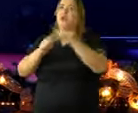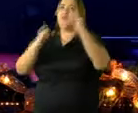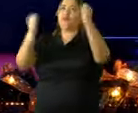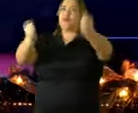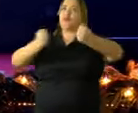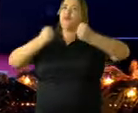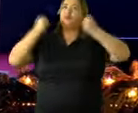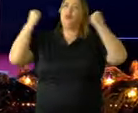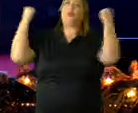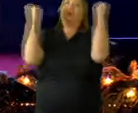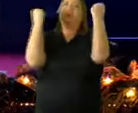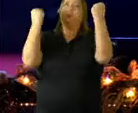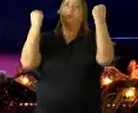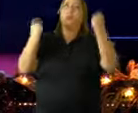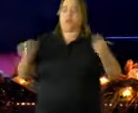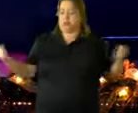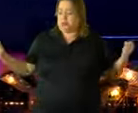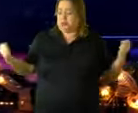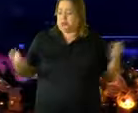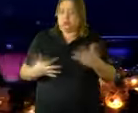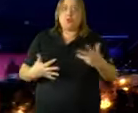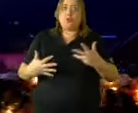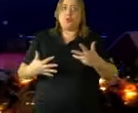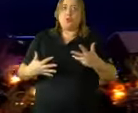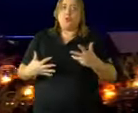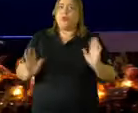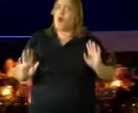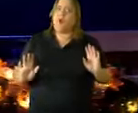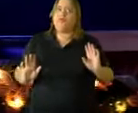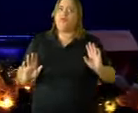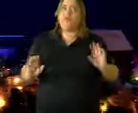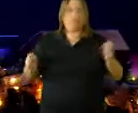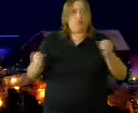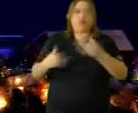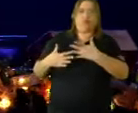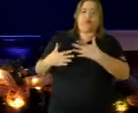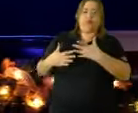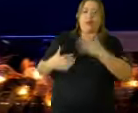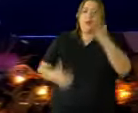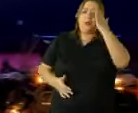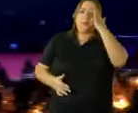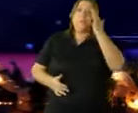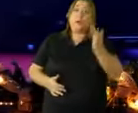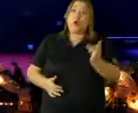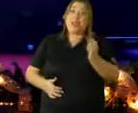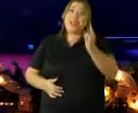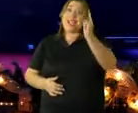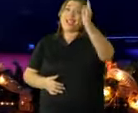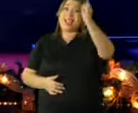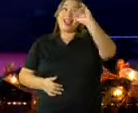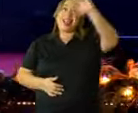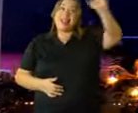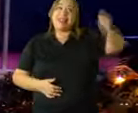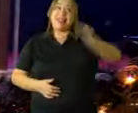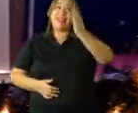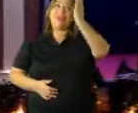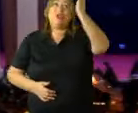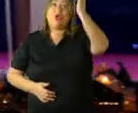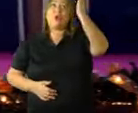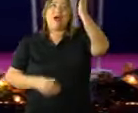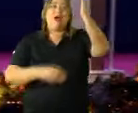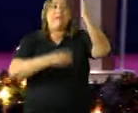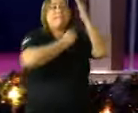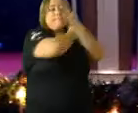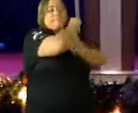a 10 millares de gente que pusieren sitio contra mí, porque tú, Jehová, eres mi escudo,